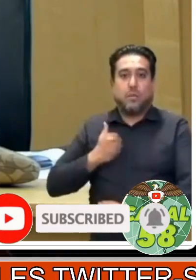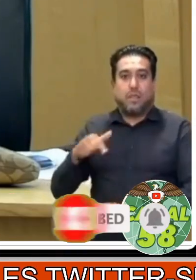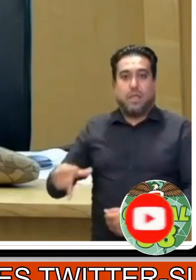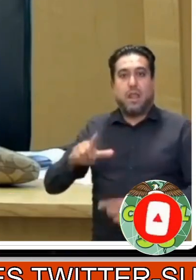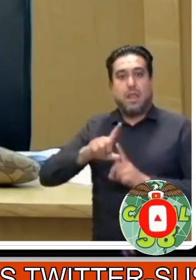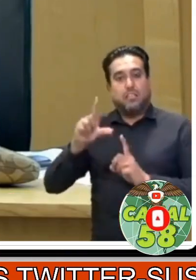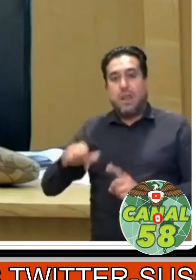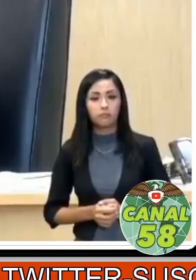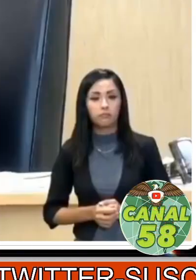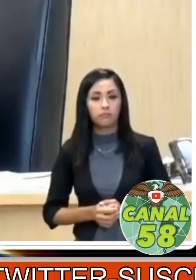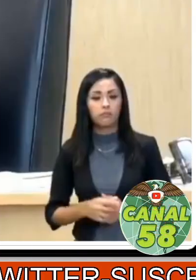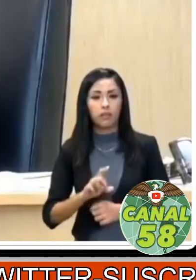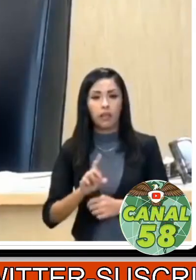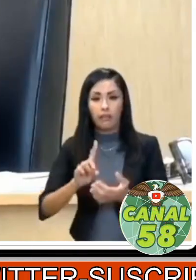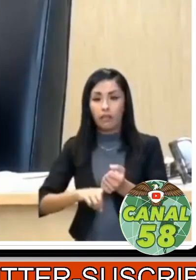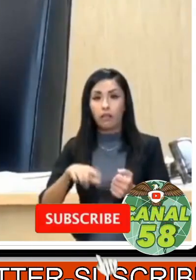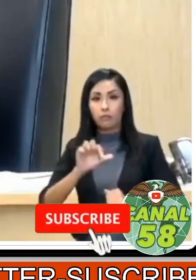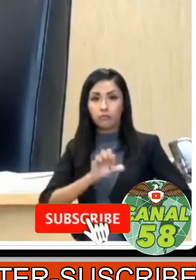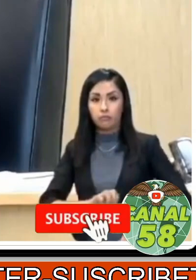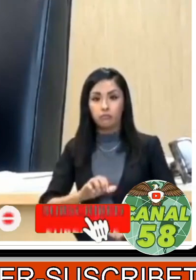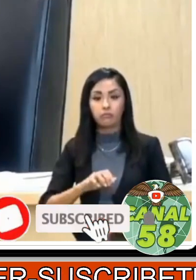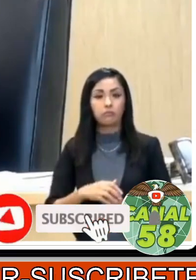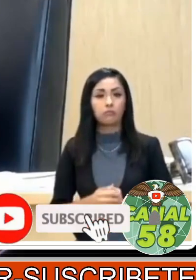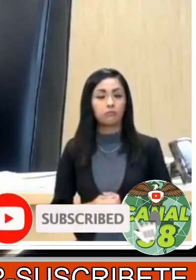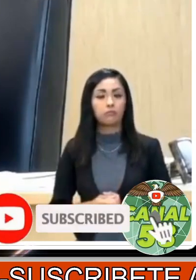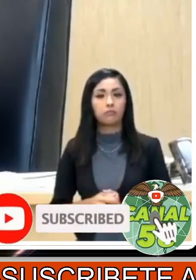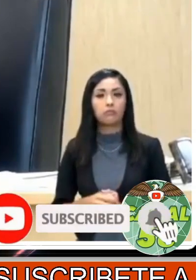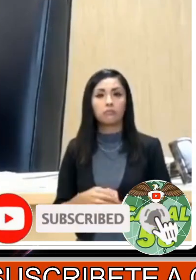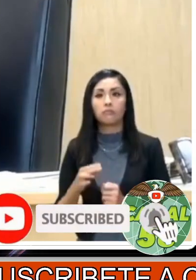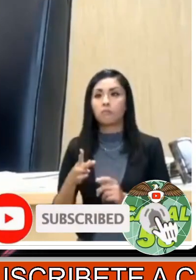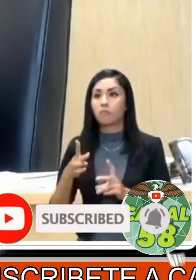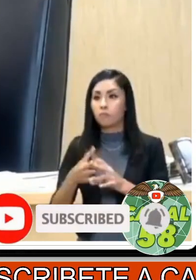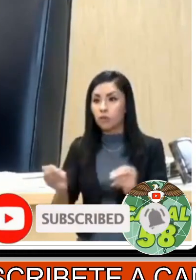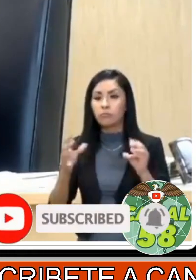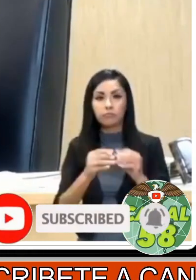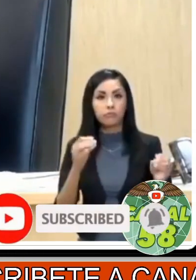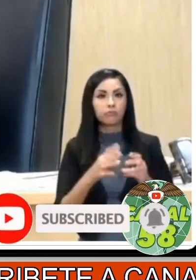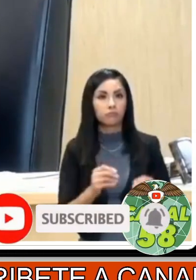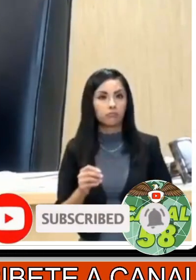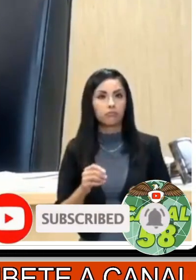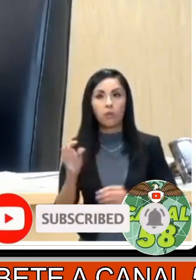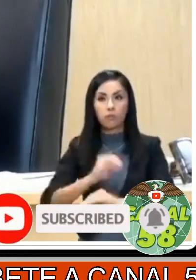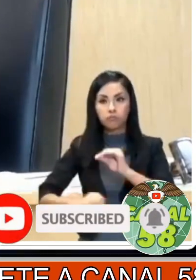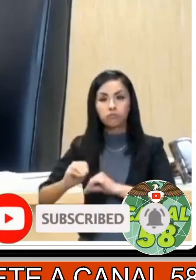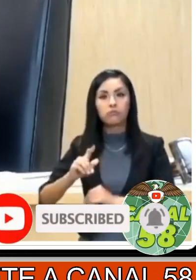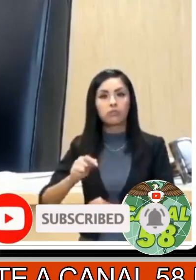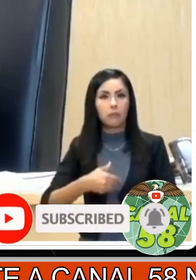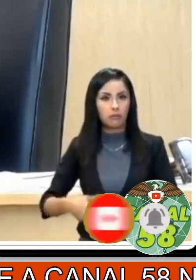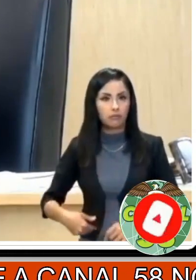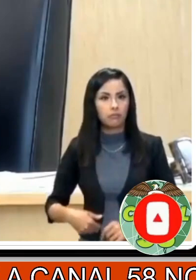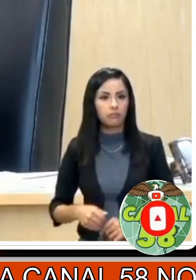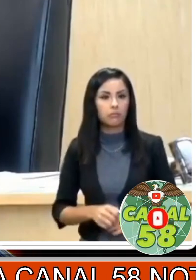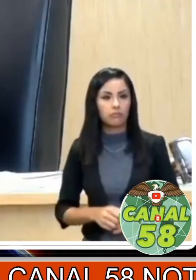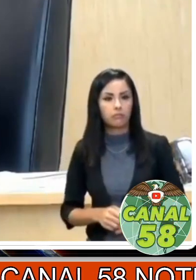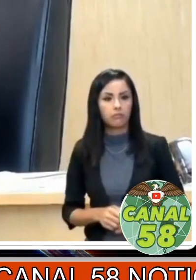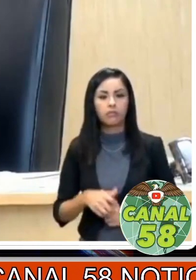Guardia Nacional. El diputado morenista David Martínez Mendizábal pidió no confundir el concepto de militarización, haciendo referencia